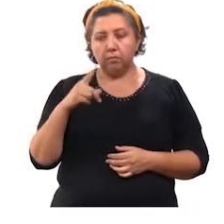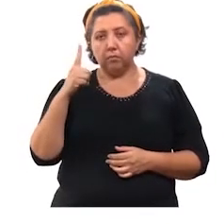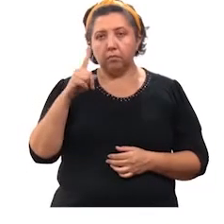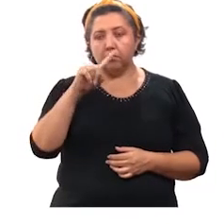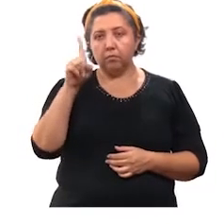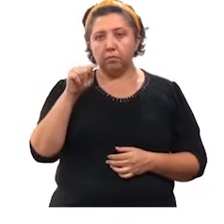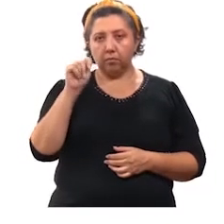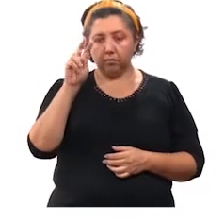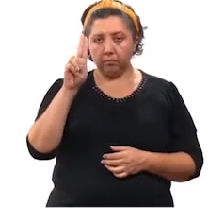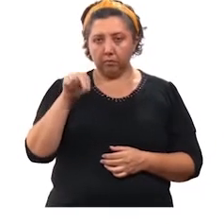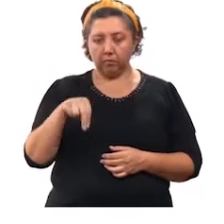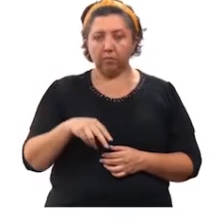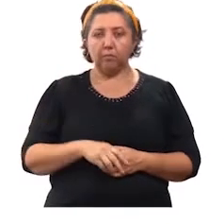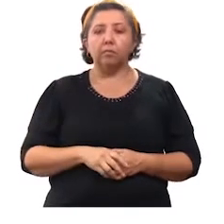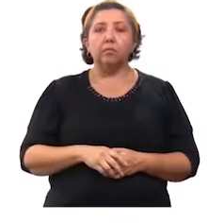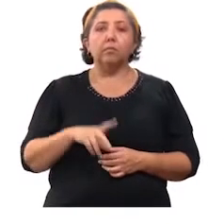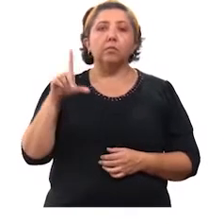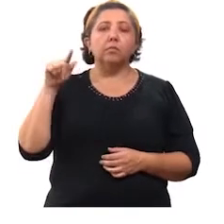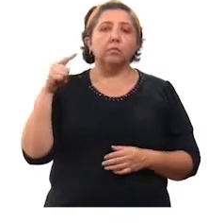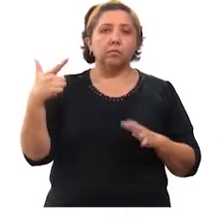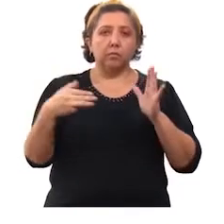en Tizantún. De los